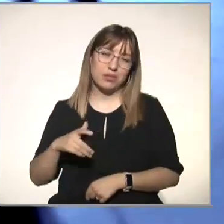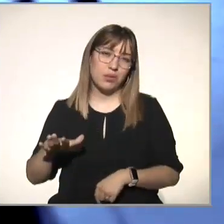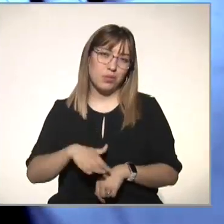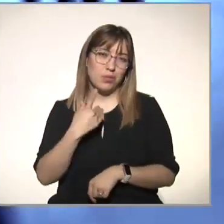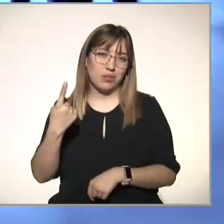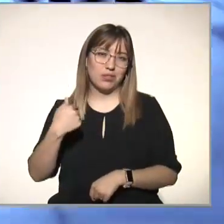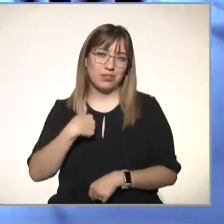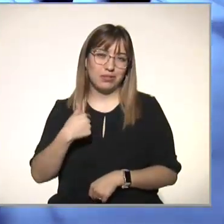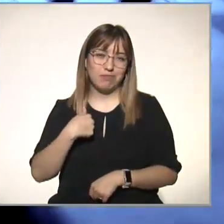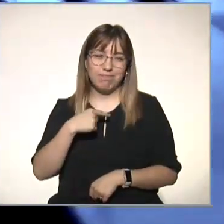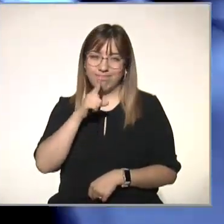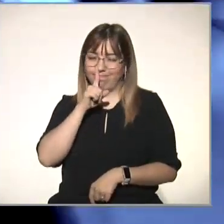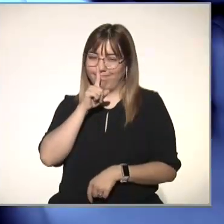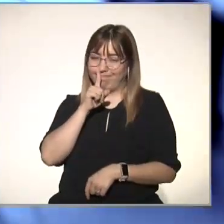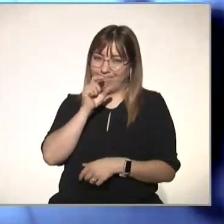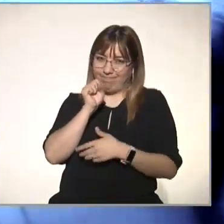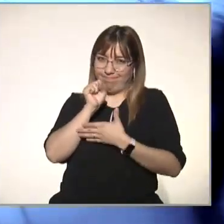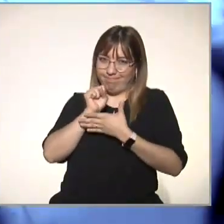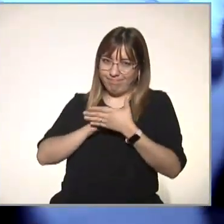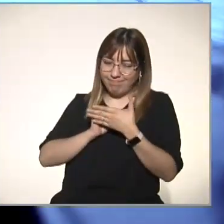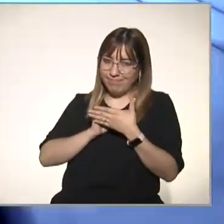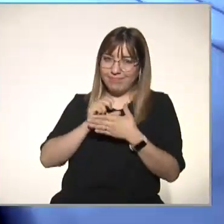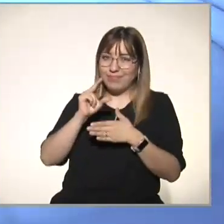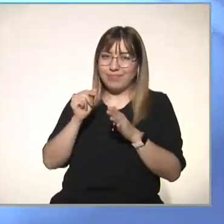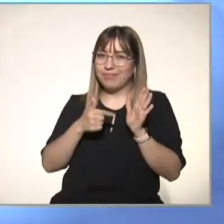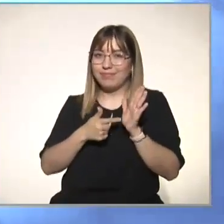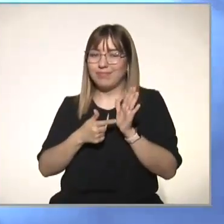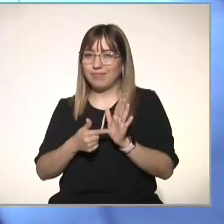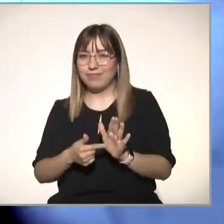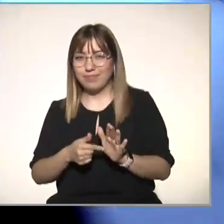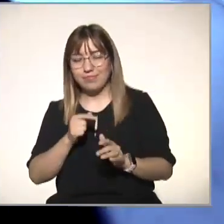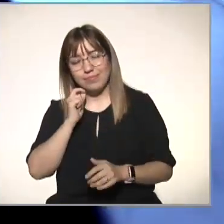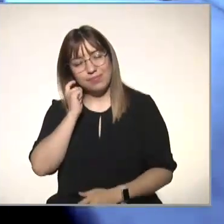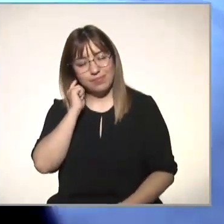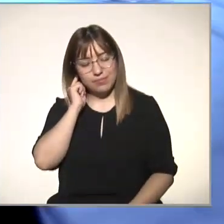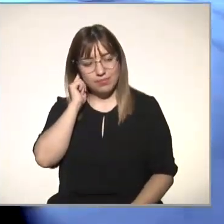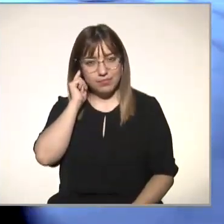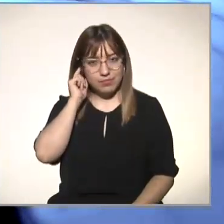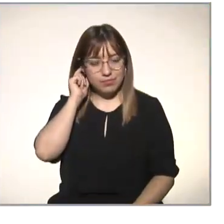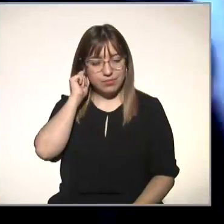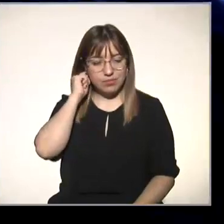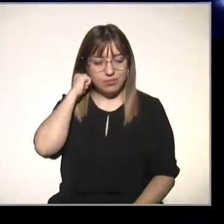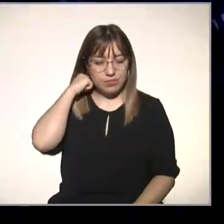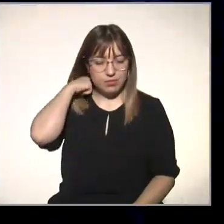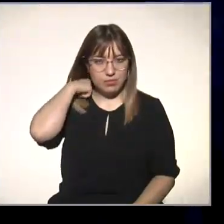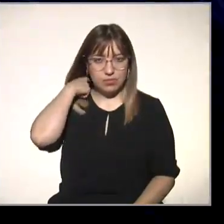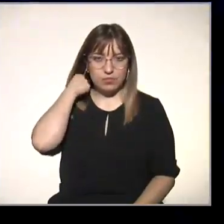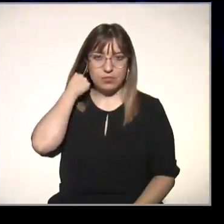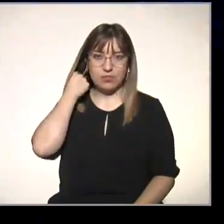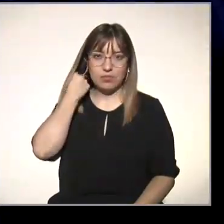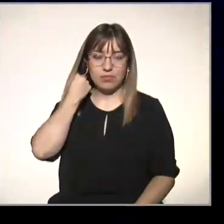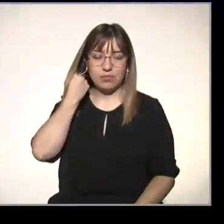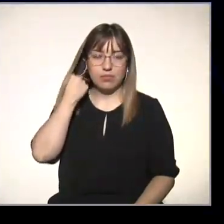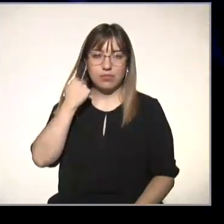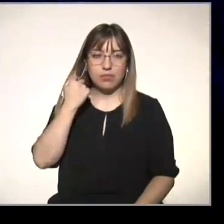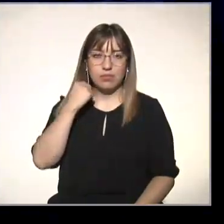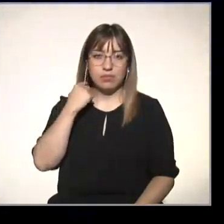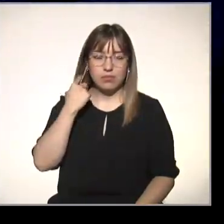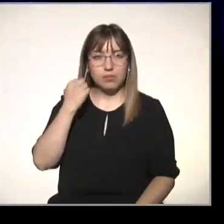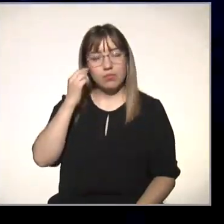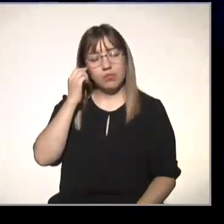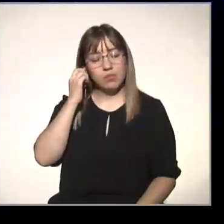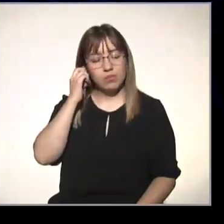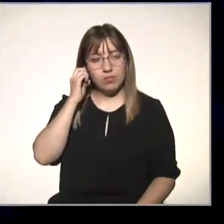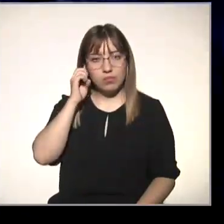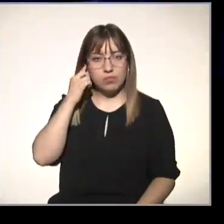yo soy quien no se demuestra a los demás. Pues realmente mi mamá como que siempre me ha apoyado en